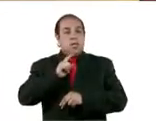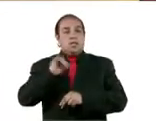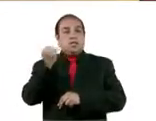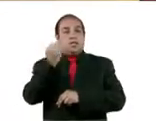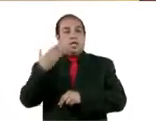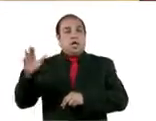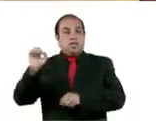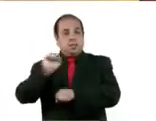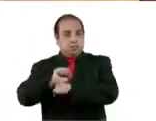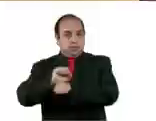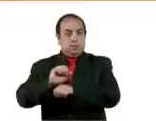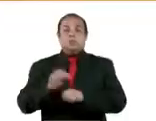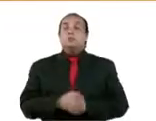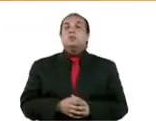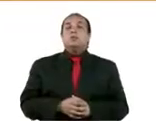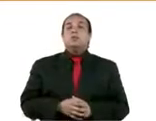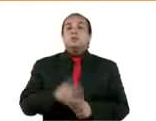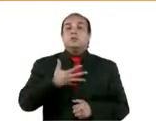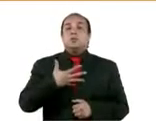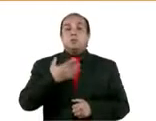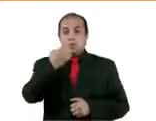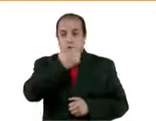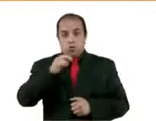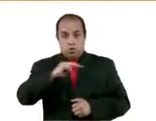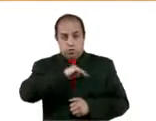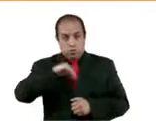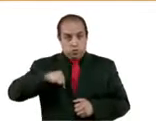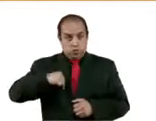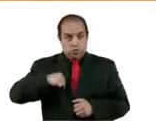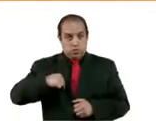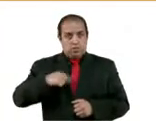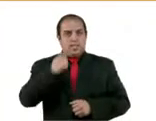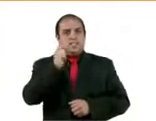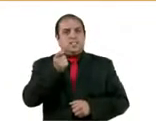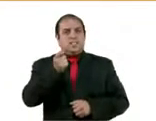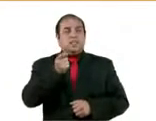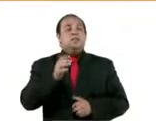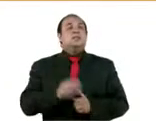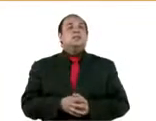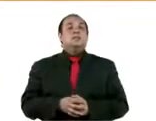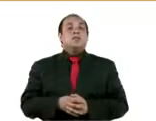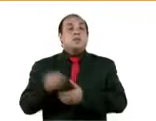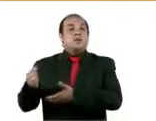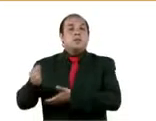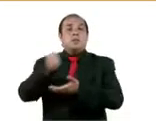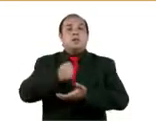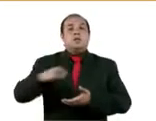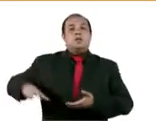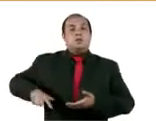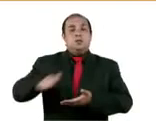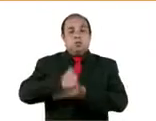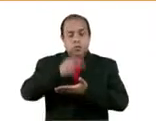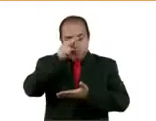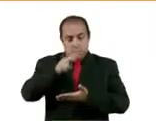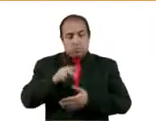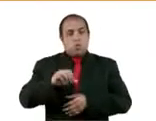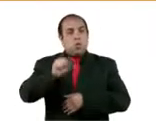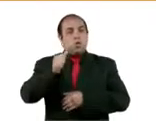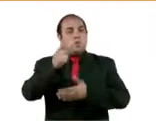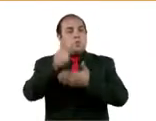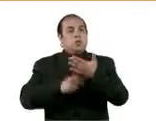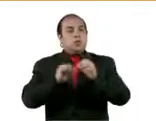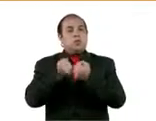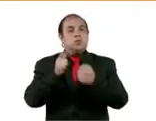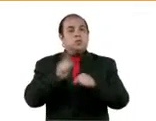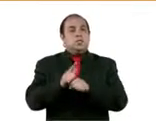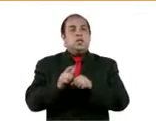secundaria. Tenemos La Escuela es Nuestra, que es solamente inversión del Gobierno de la Ciudad de México, otros programas